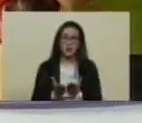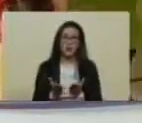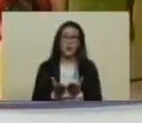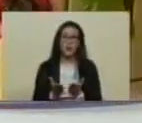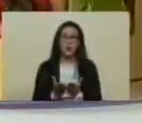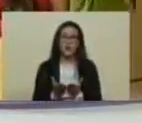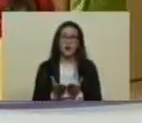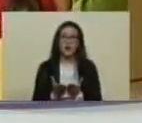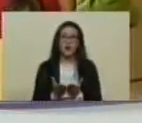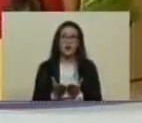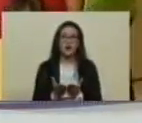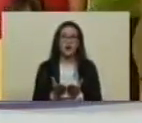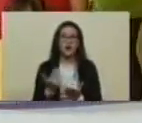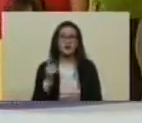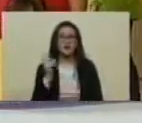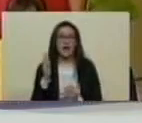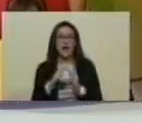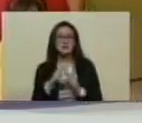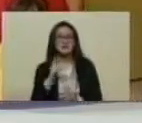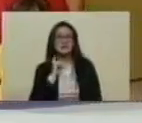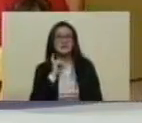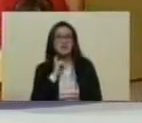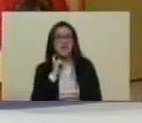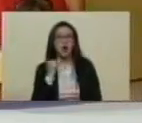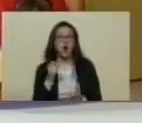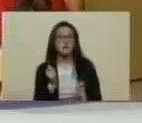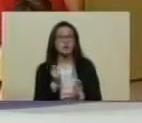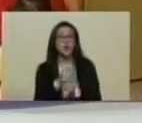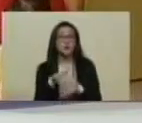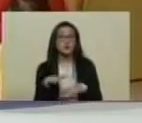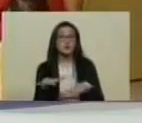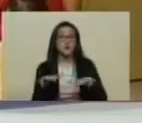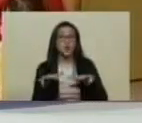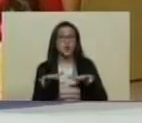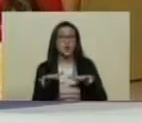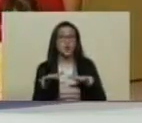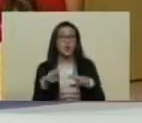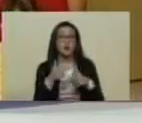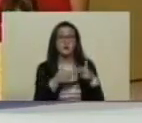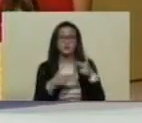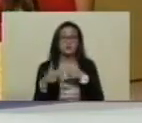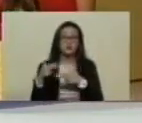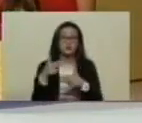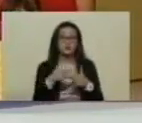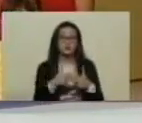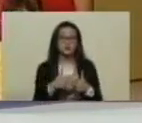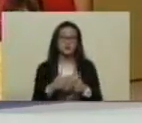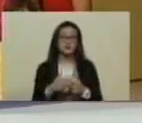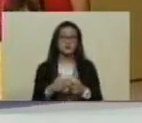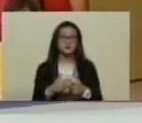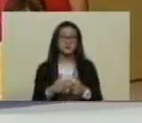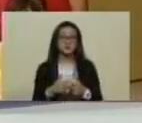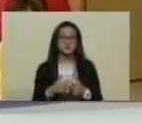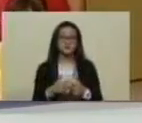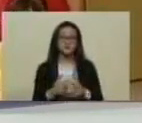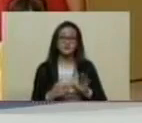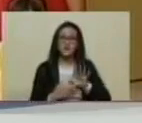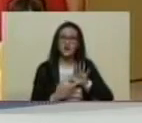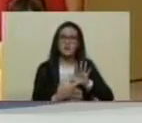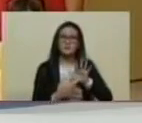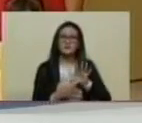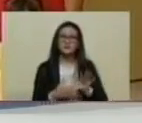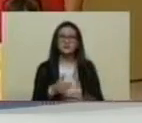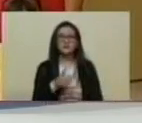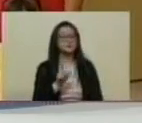se encontraba en una casa vieja, y aquí pues tenemos esta construcción hermosa donde los representantes están